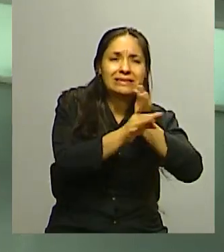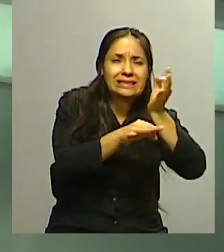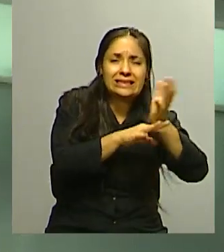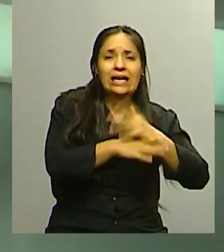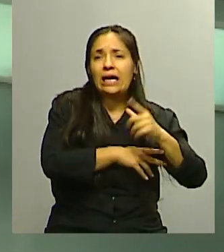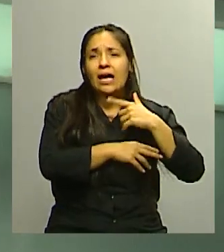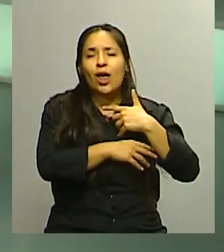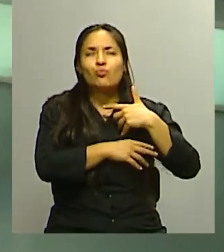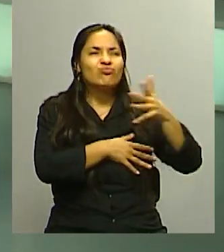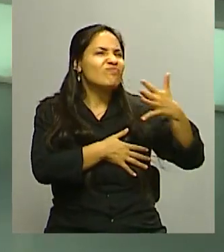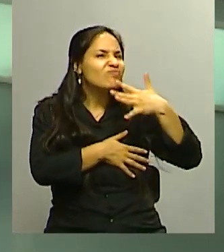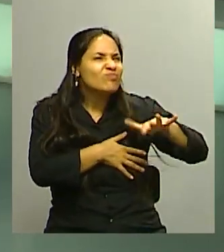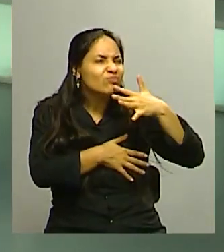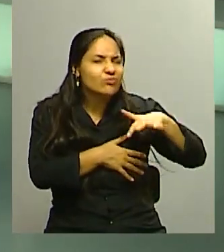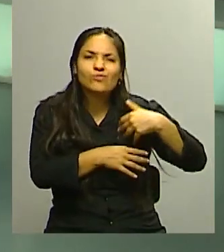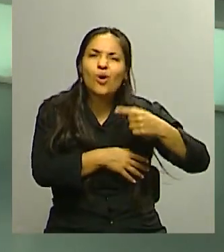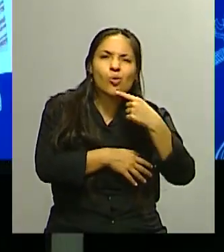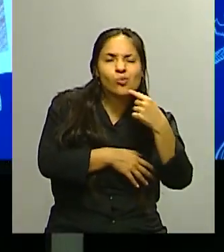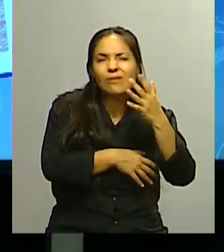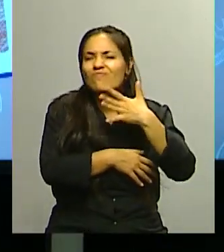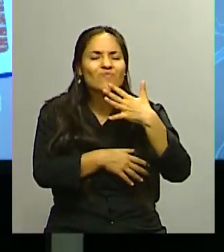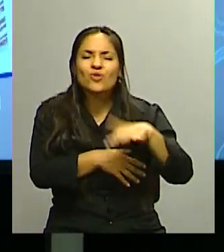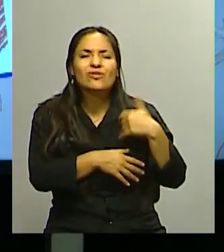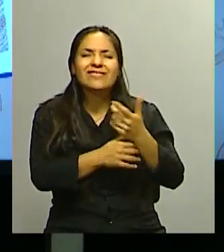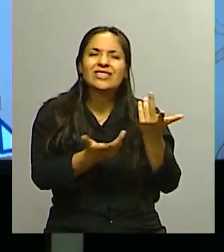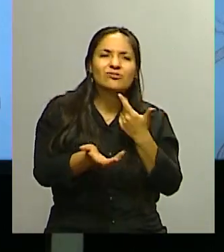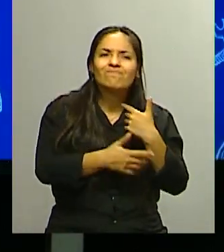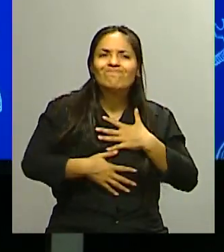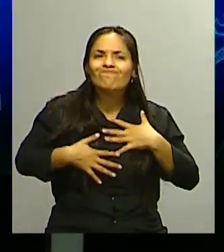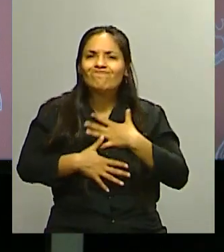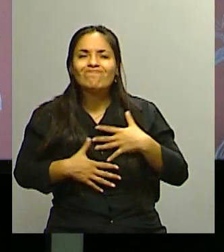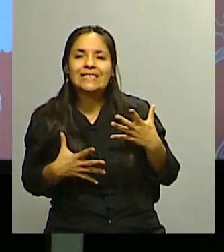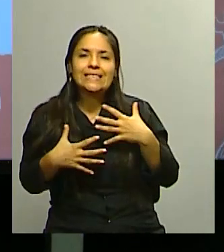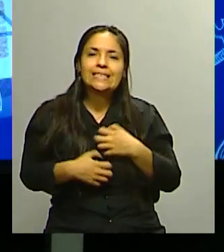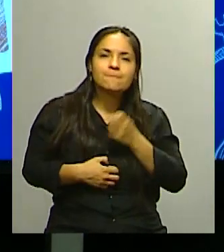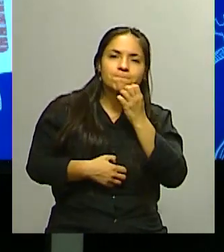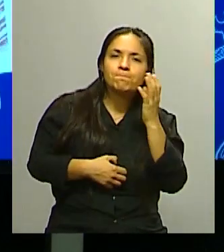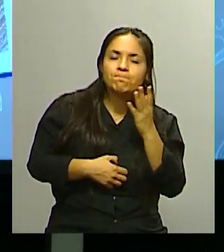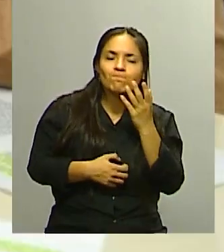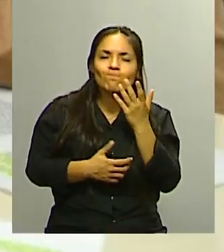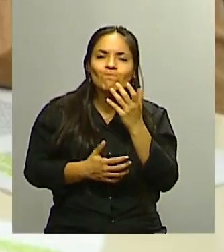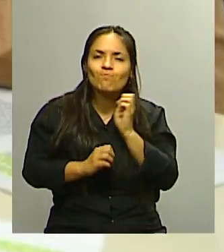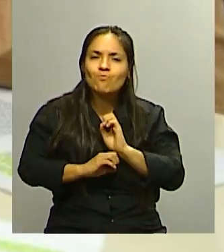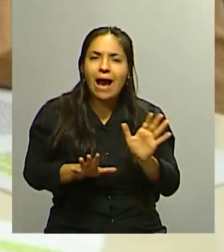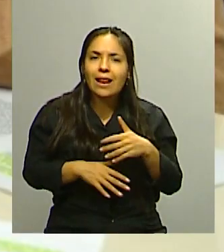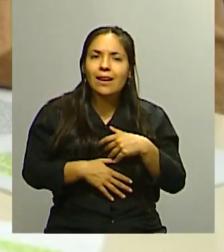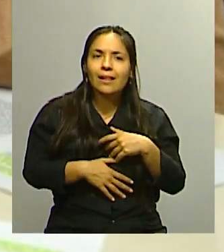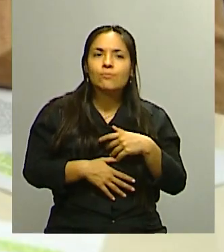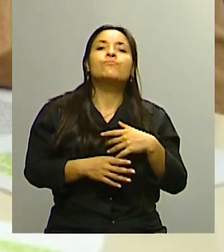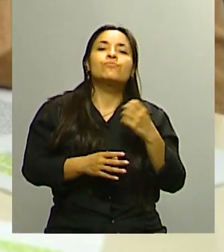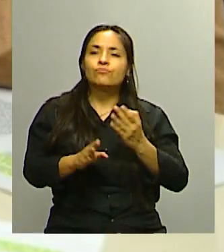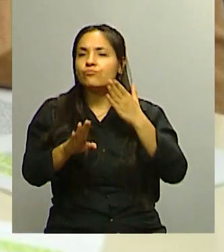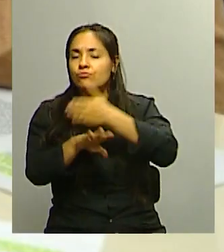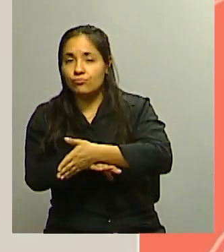veces no evacúa al cliente y el cliente se empieza a sentir frustrado, y debemos recordar que la relación entre